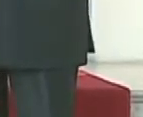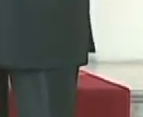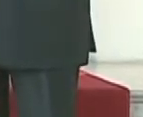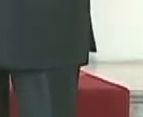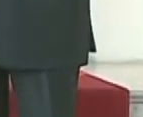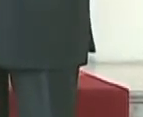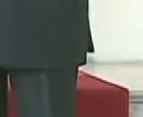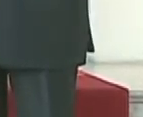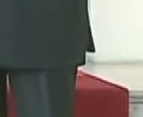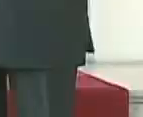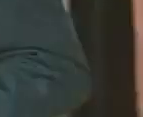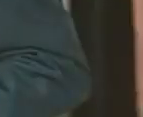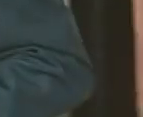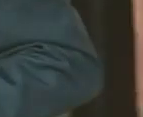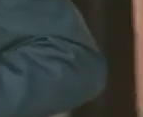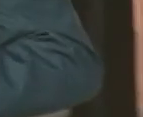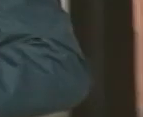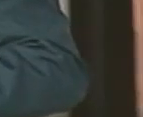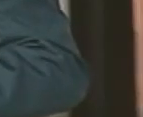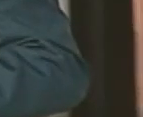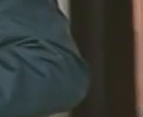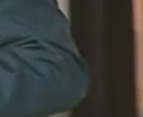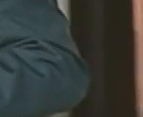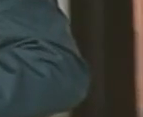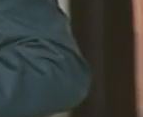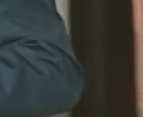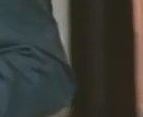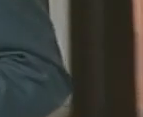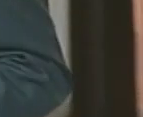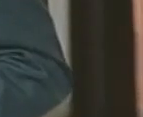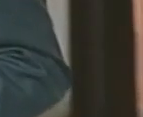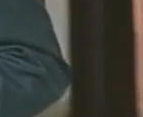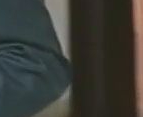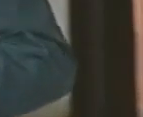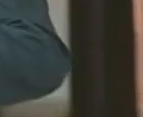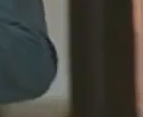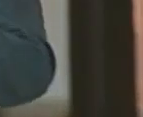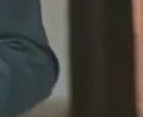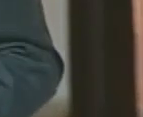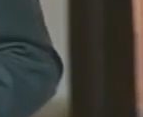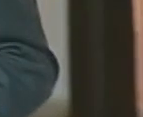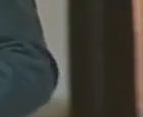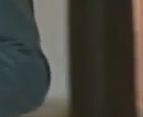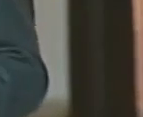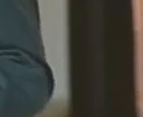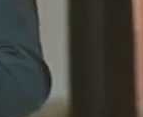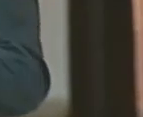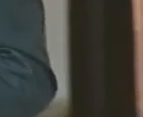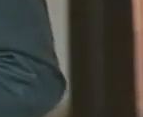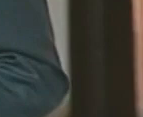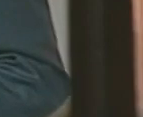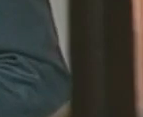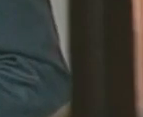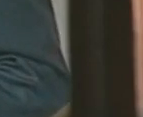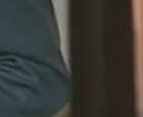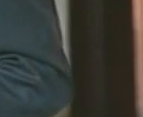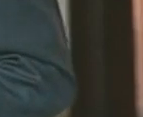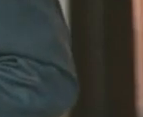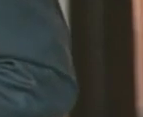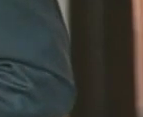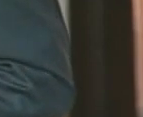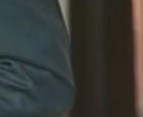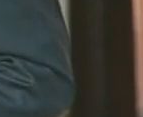de ir trabajando para ampliar los acuerdos entre los 24 países, OPEC y no OPEC.